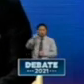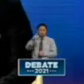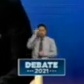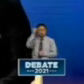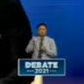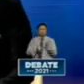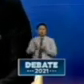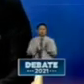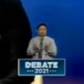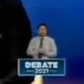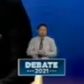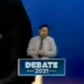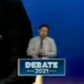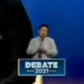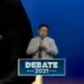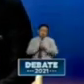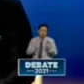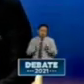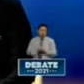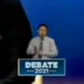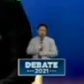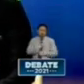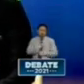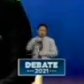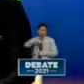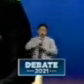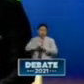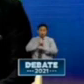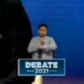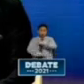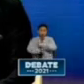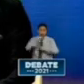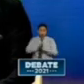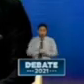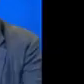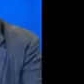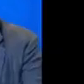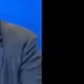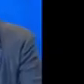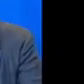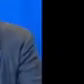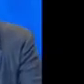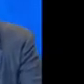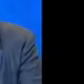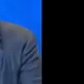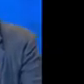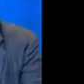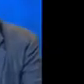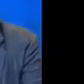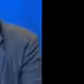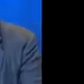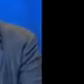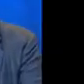cantante, ignorante y pedante Quieres ser presidente, anda primero a educarte Dan asco, tú y un tal Carrasco Consejero